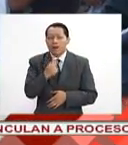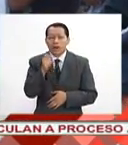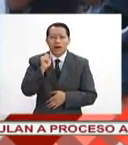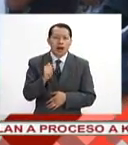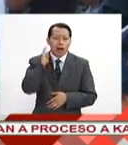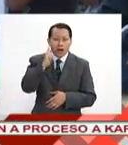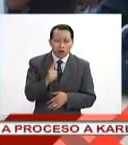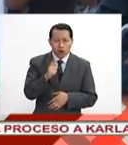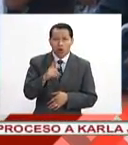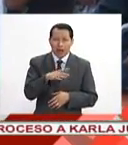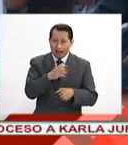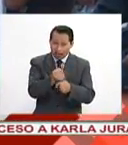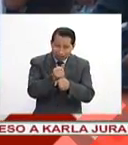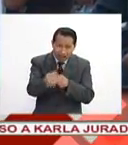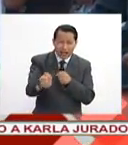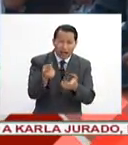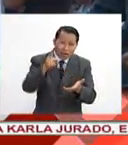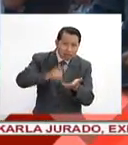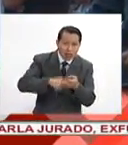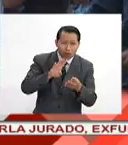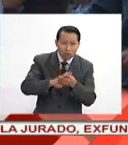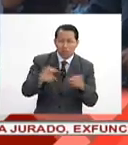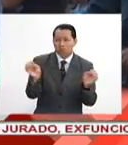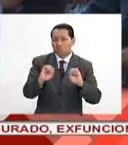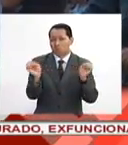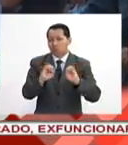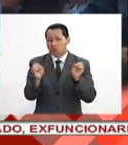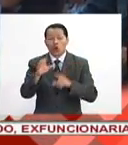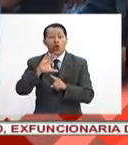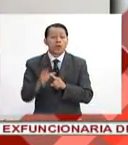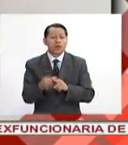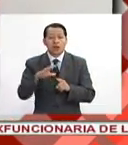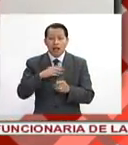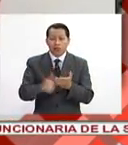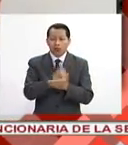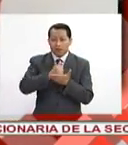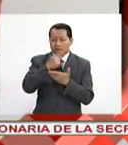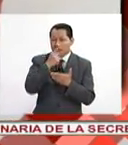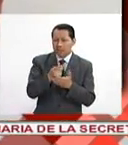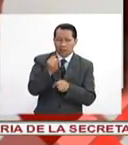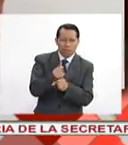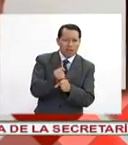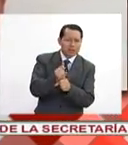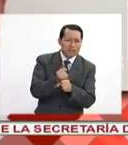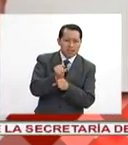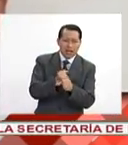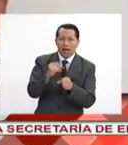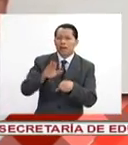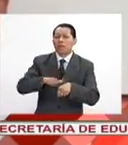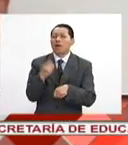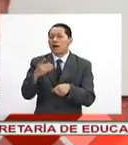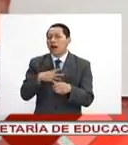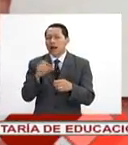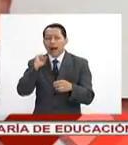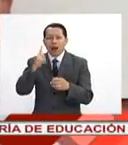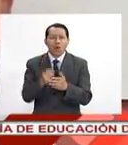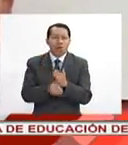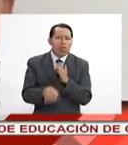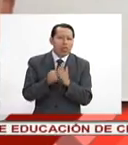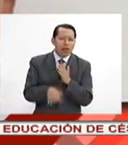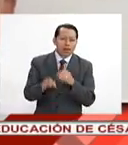haber sido agredido dentro de la prisión. La Comisión de Seguridad Ciudadana dijo que se indagará posibles omisiones y el origen de